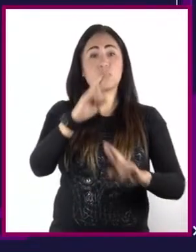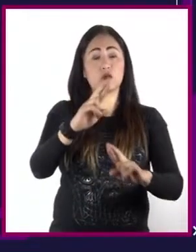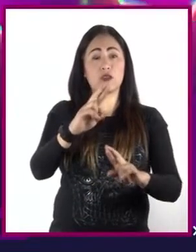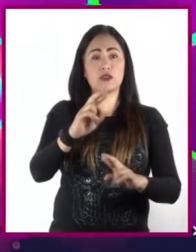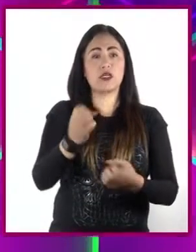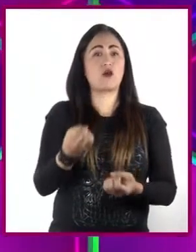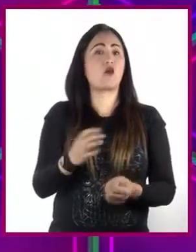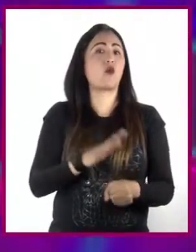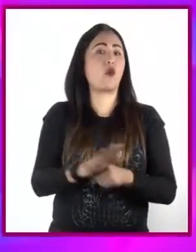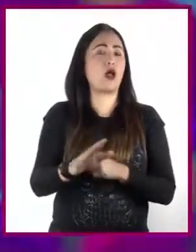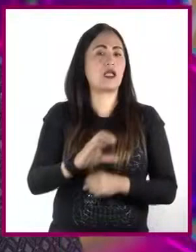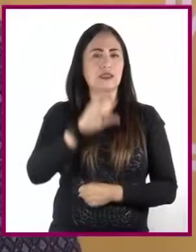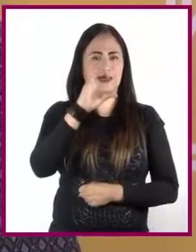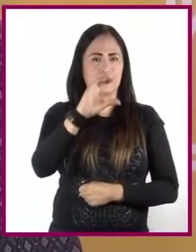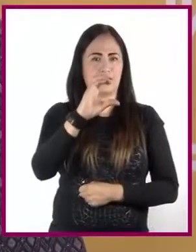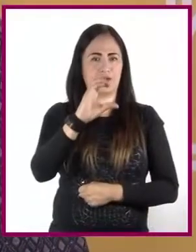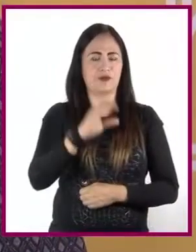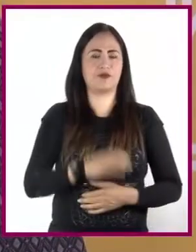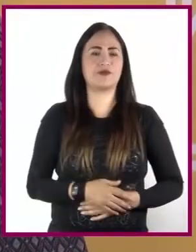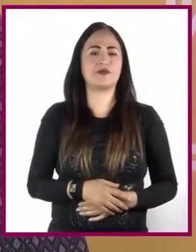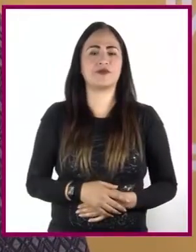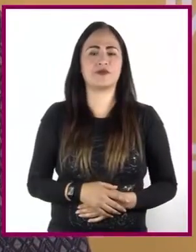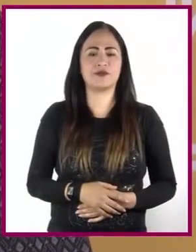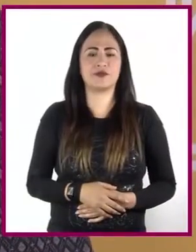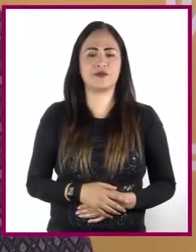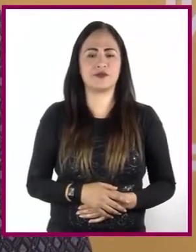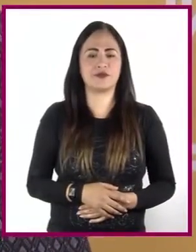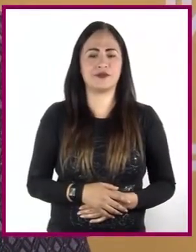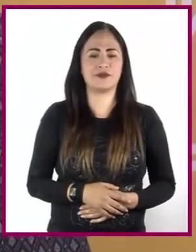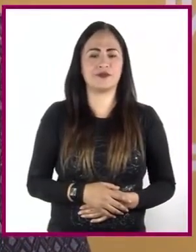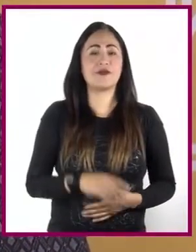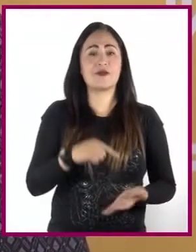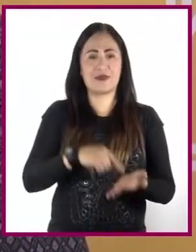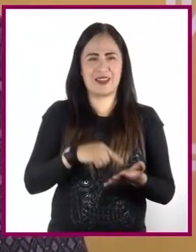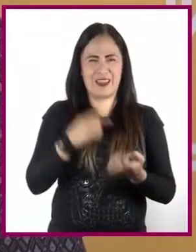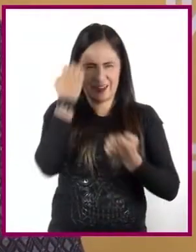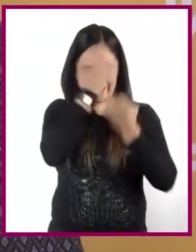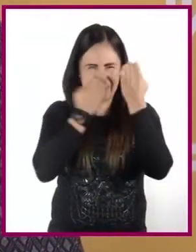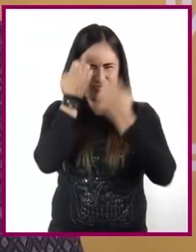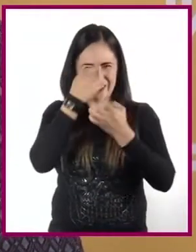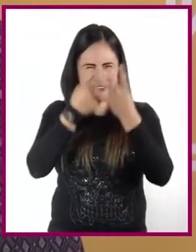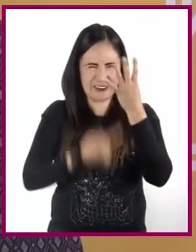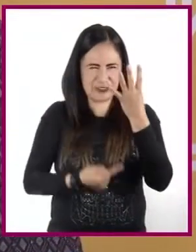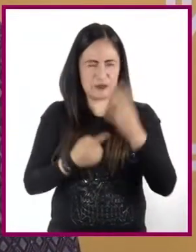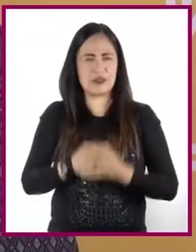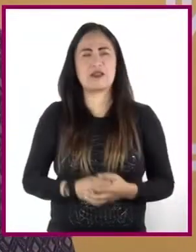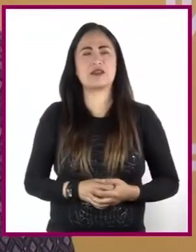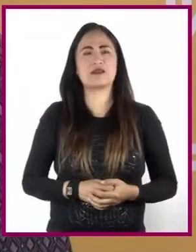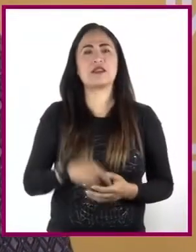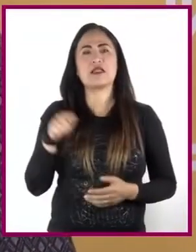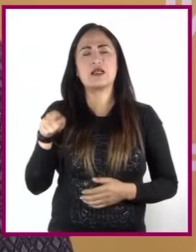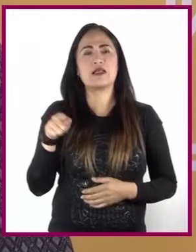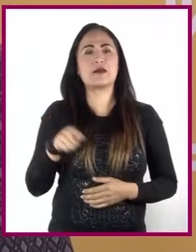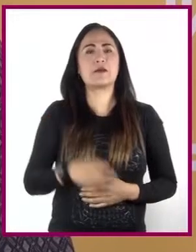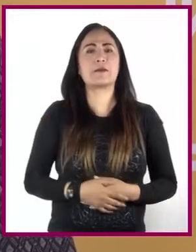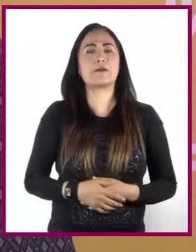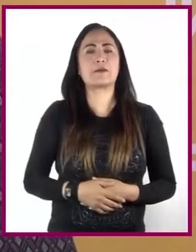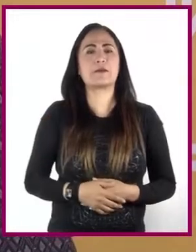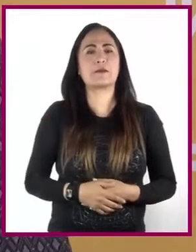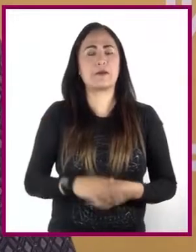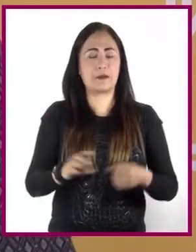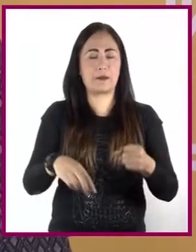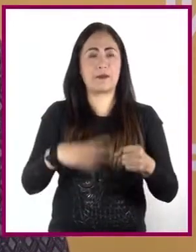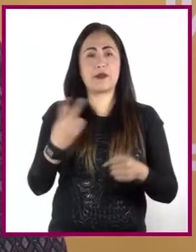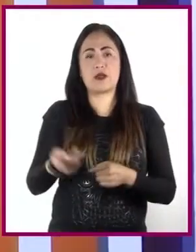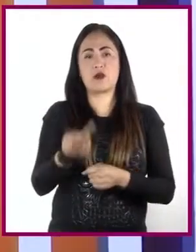correcta es la opción C. Para terminar de analizar este ejercicio que nos mandó la alumna de Zapopan en Jalisco, vamos a la